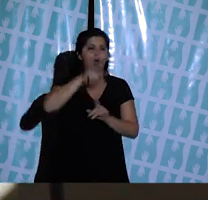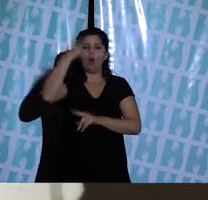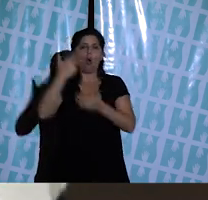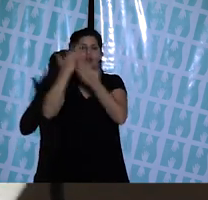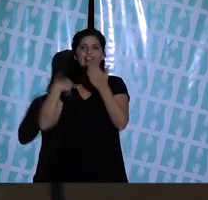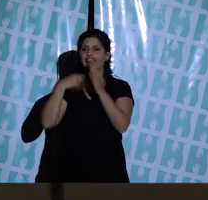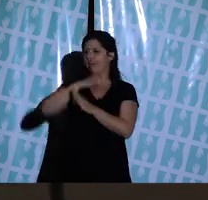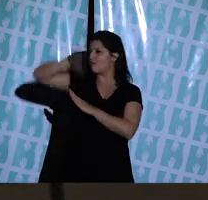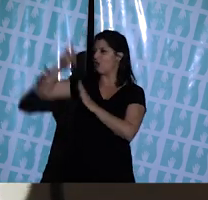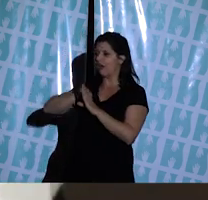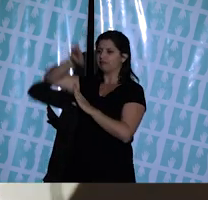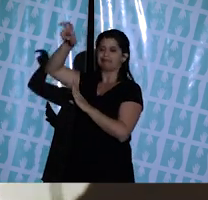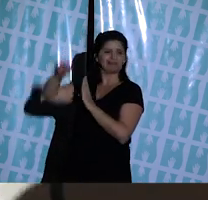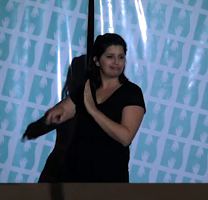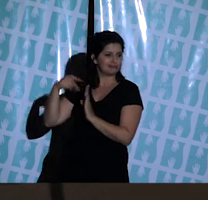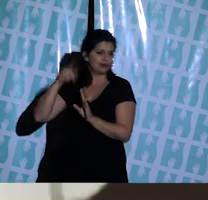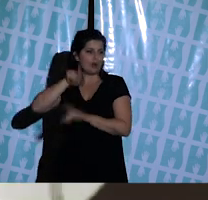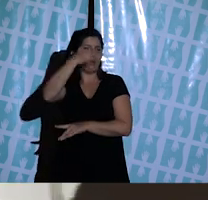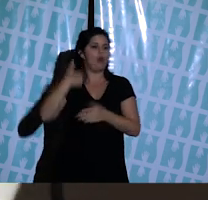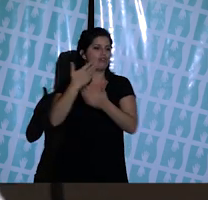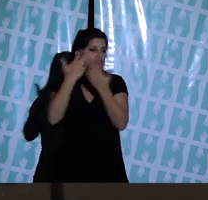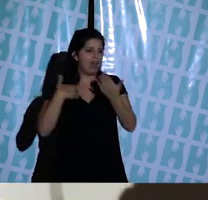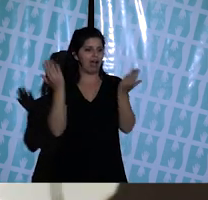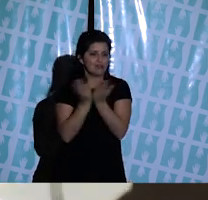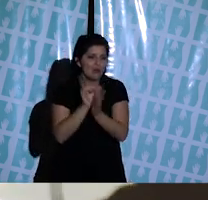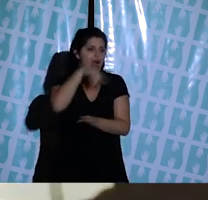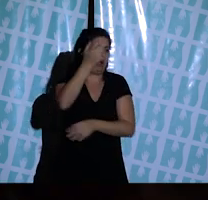se va a la montaña, otro día estudiará, otro día trabajará,